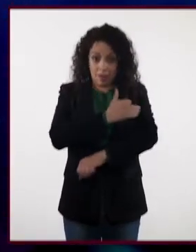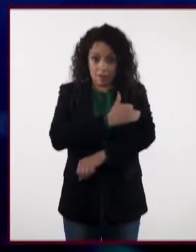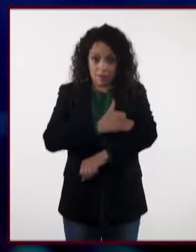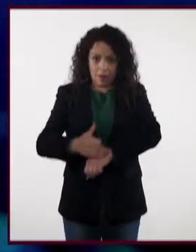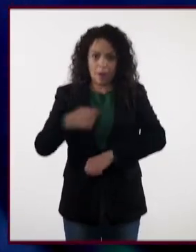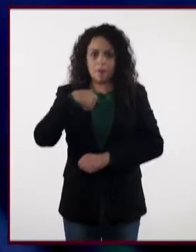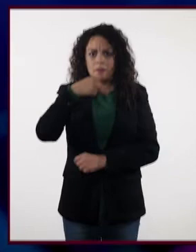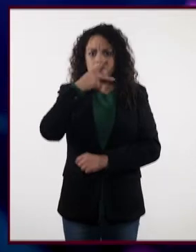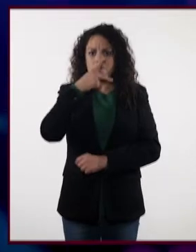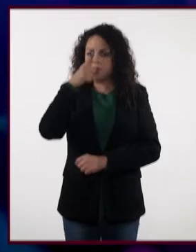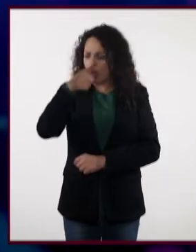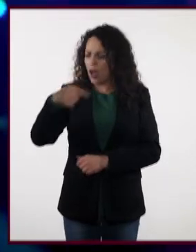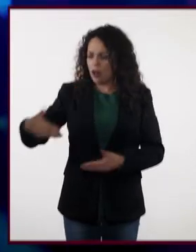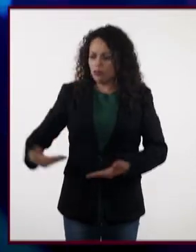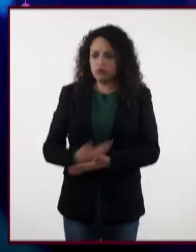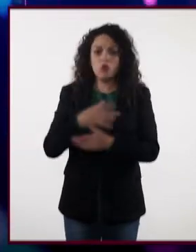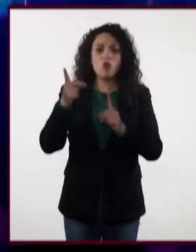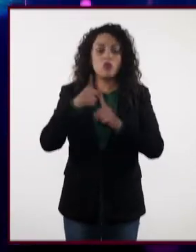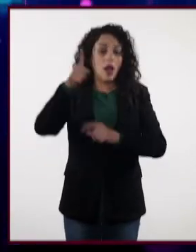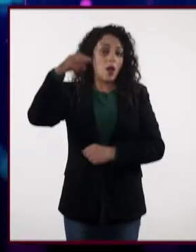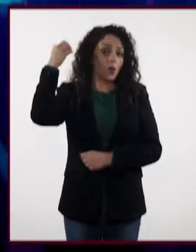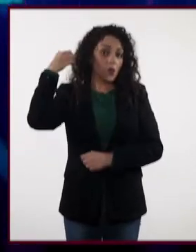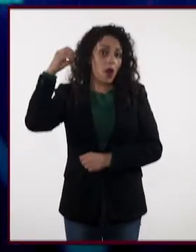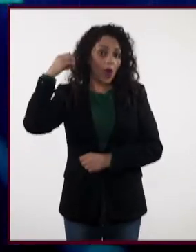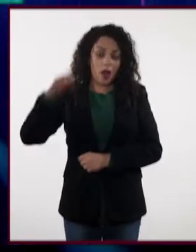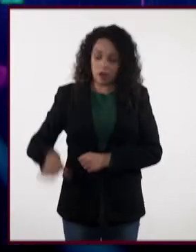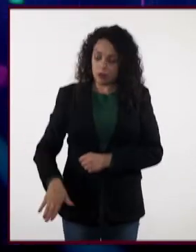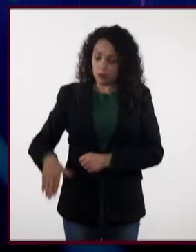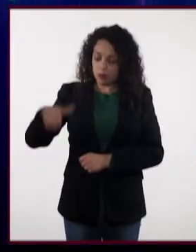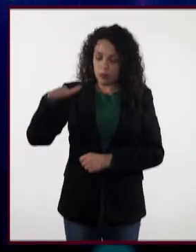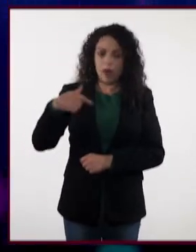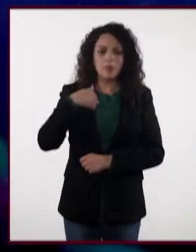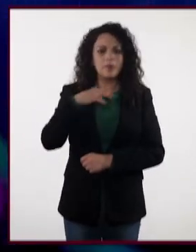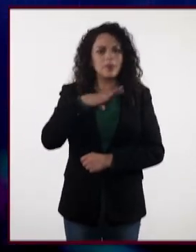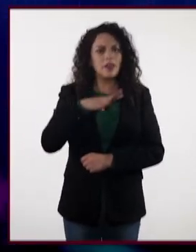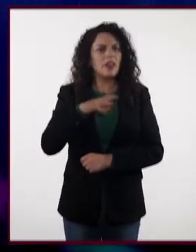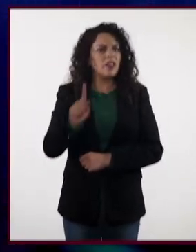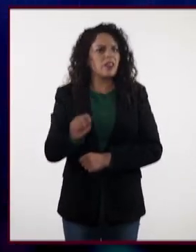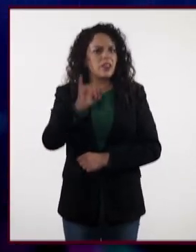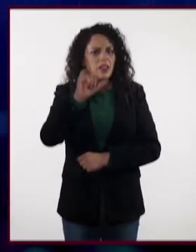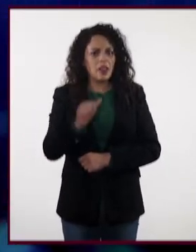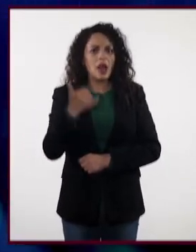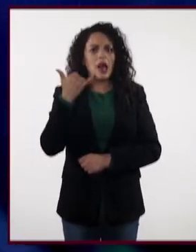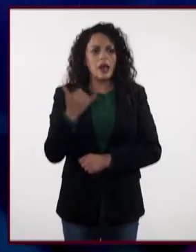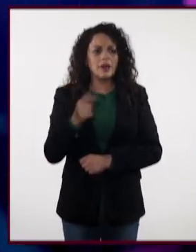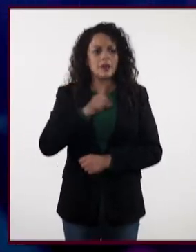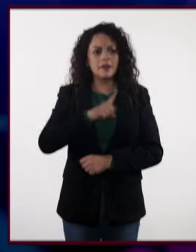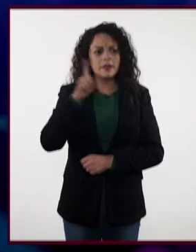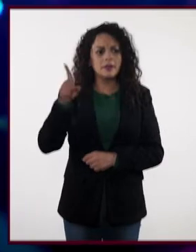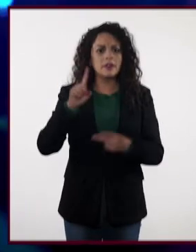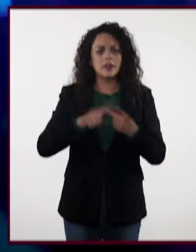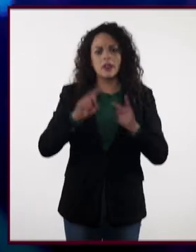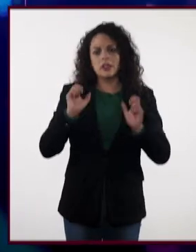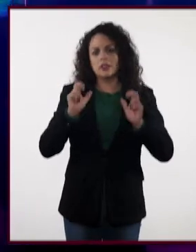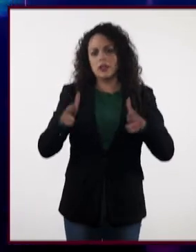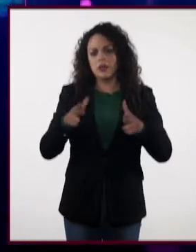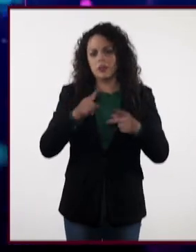papá creció en Oaxaca y tengo una tía, bueno, familia en San Cristóbal y en San Juan Chamula, en